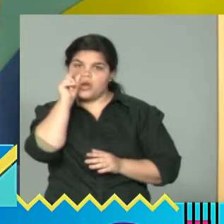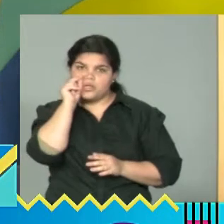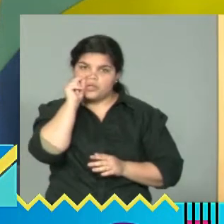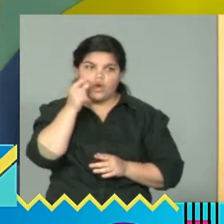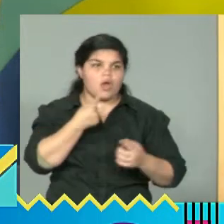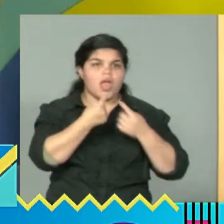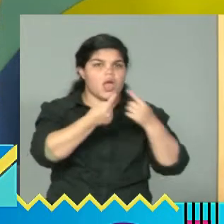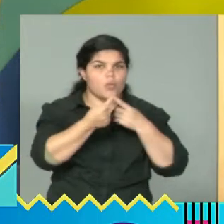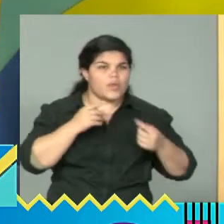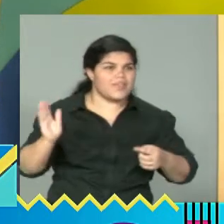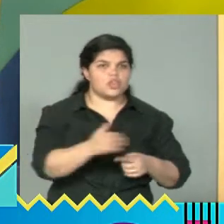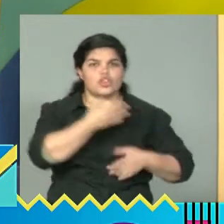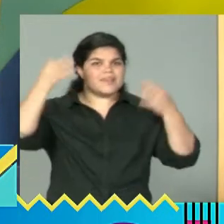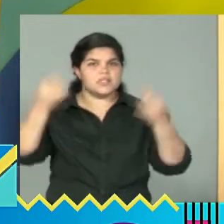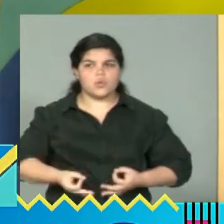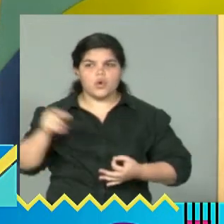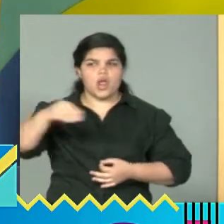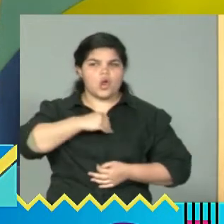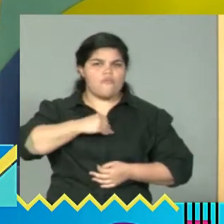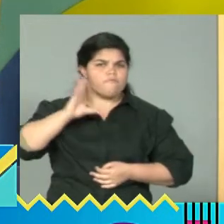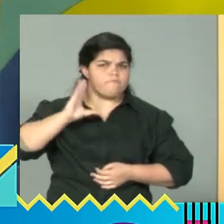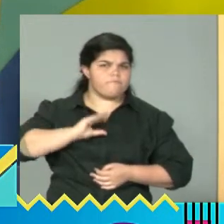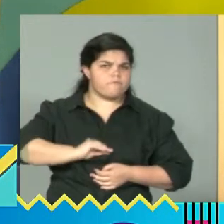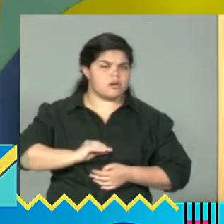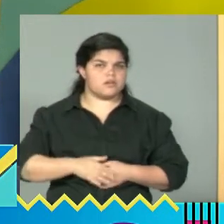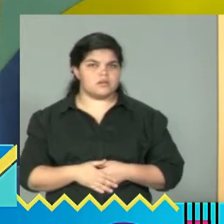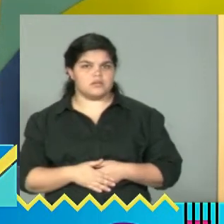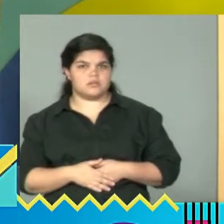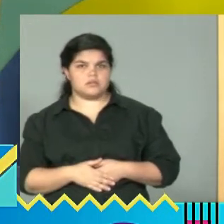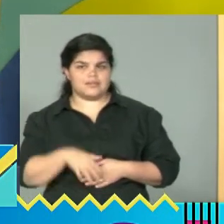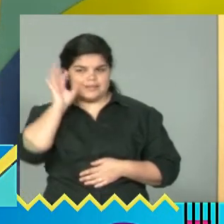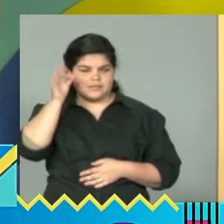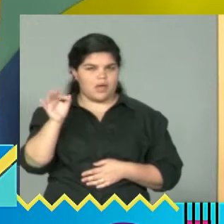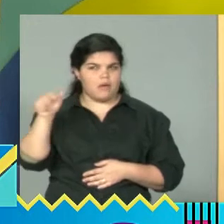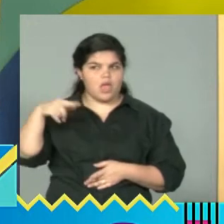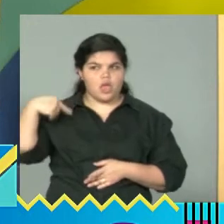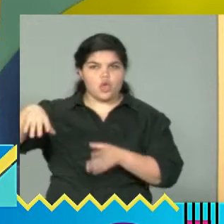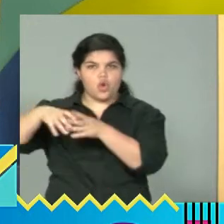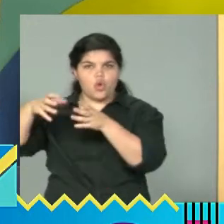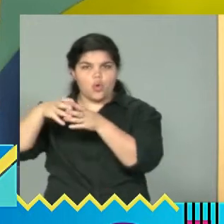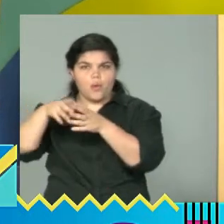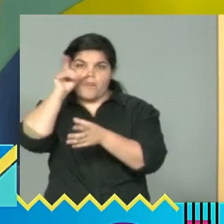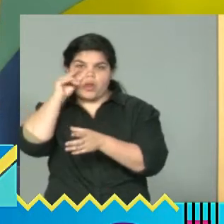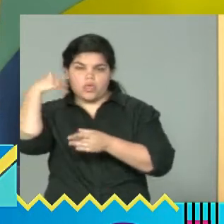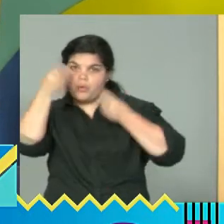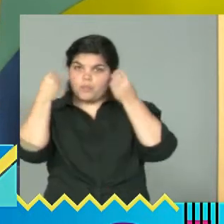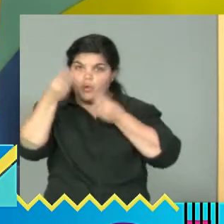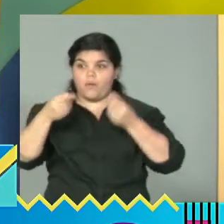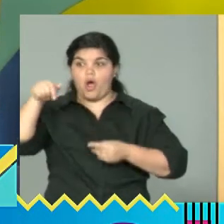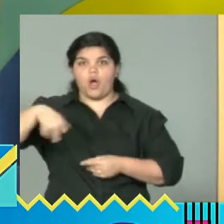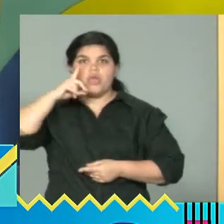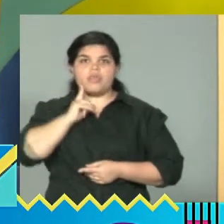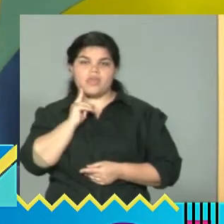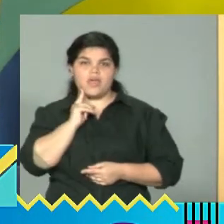lo están reafirmando y que, bueno, nada, yo entiendo que deben estar bastante preocupados. Hoy en el semblante del presidente